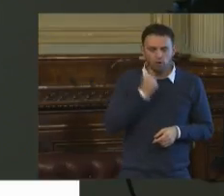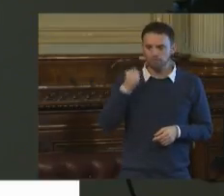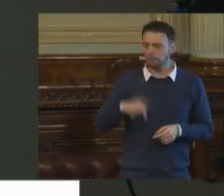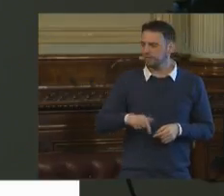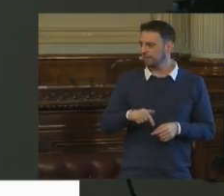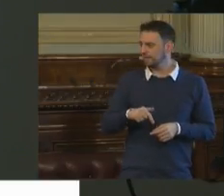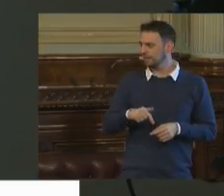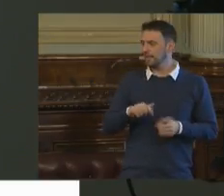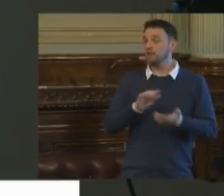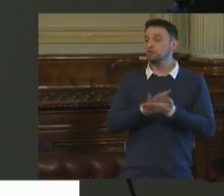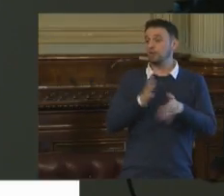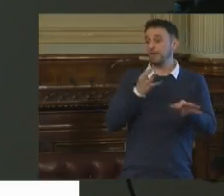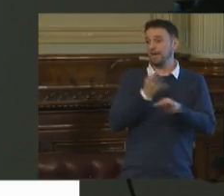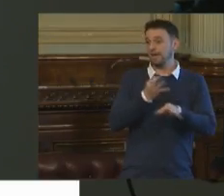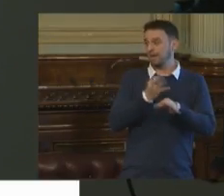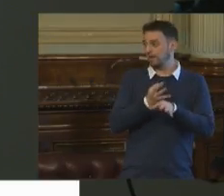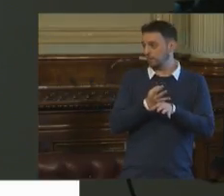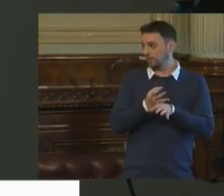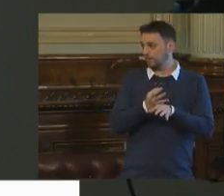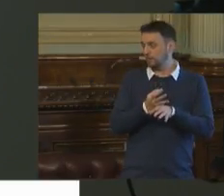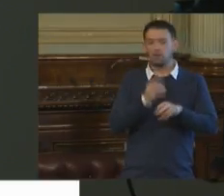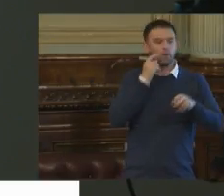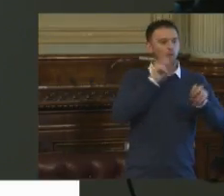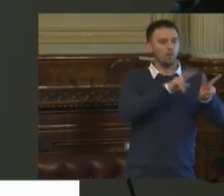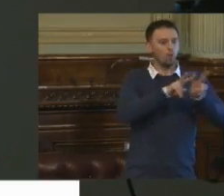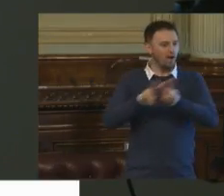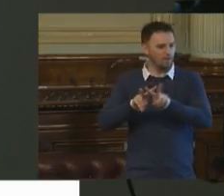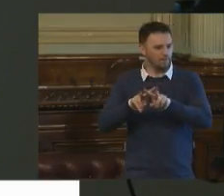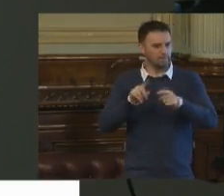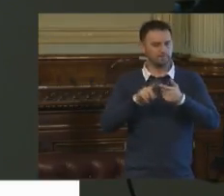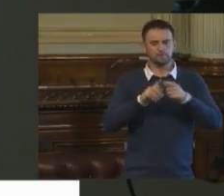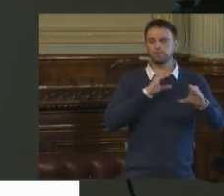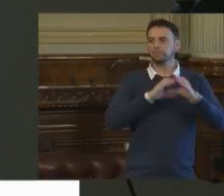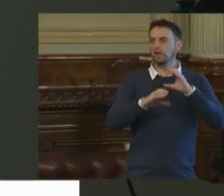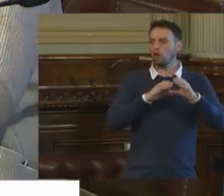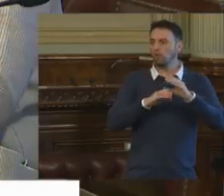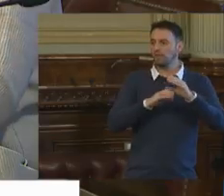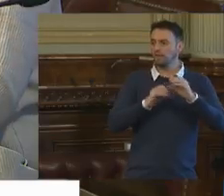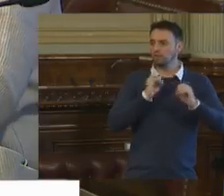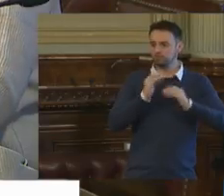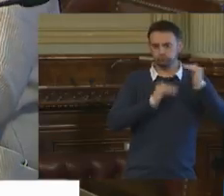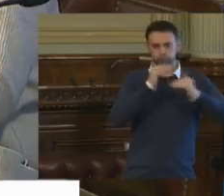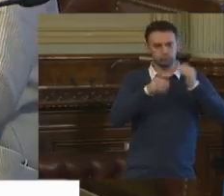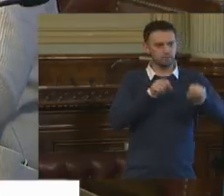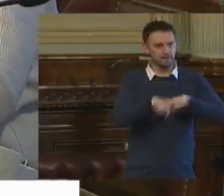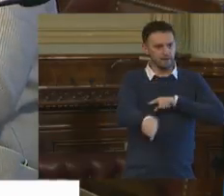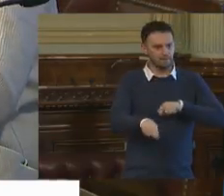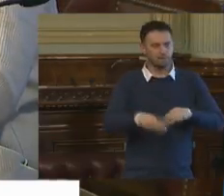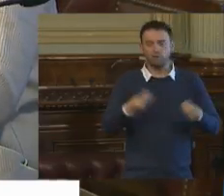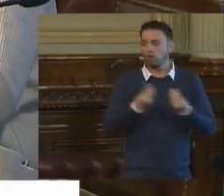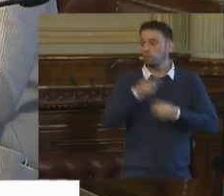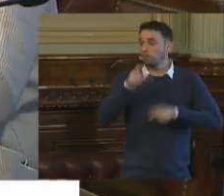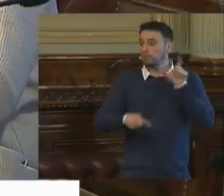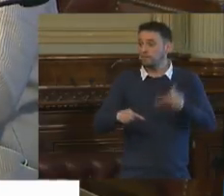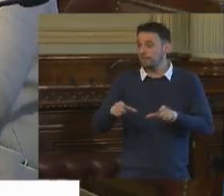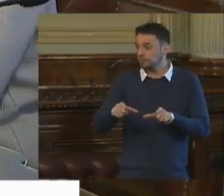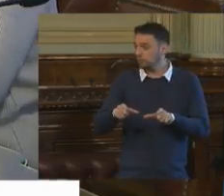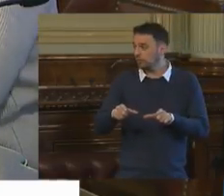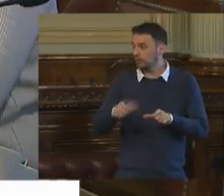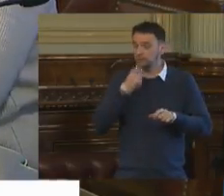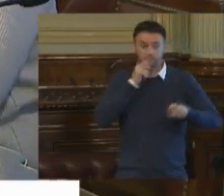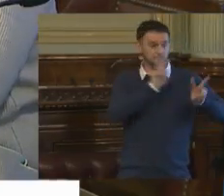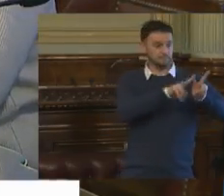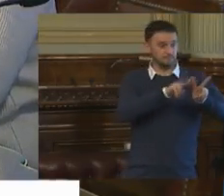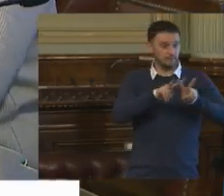importante hoy en todo el tema lo que tiene que ver con las páginas web y la comunicación a gran escala porque para muchas personas la web